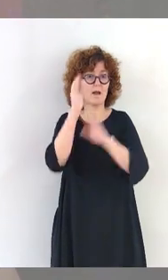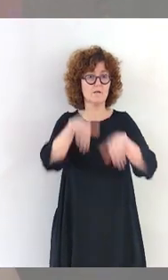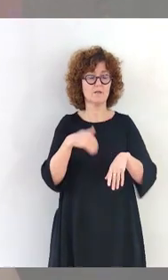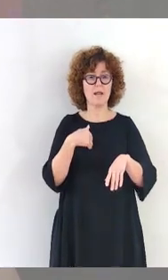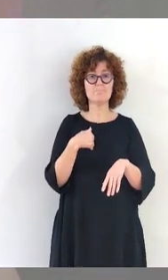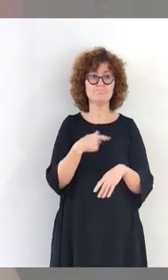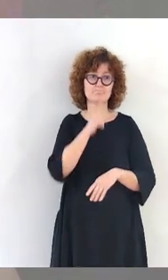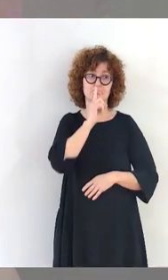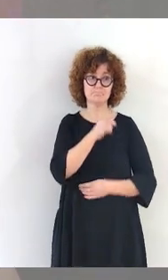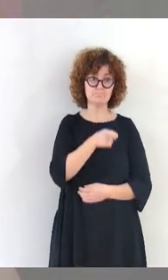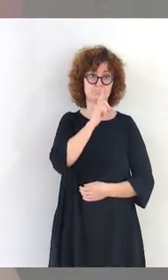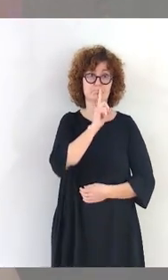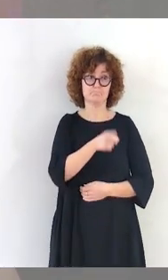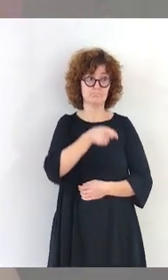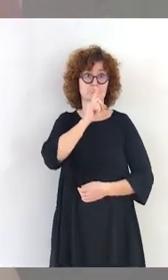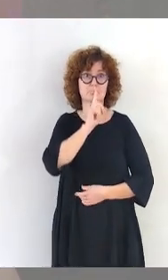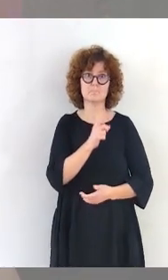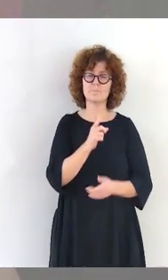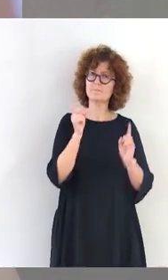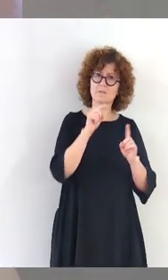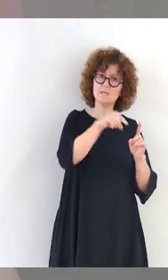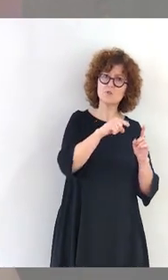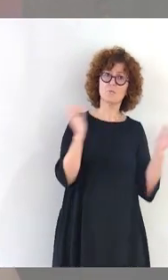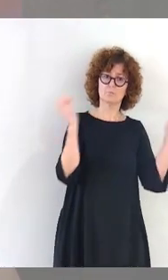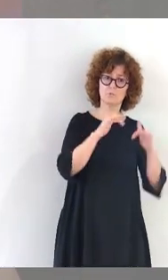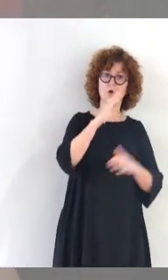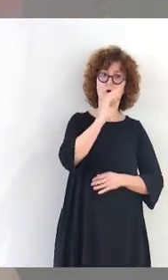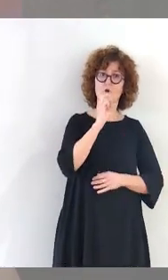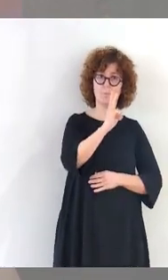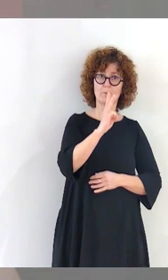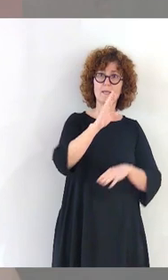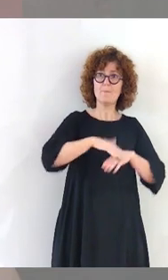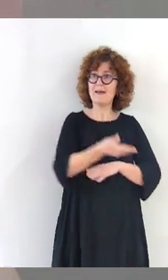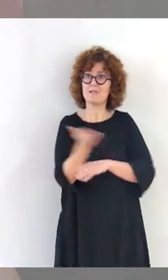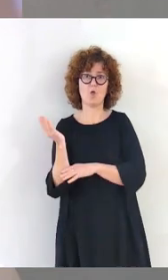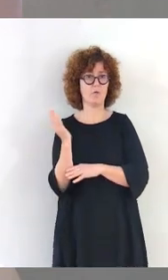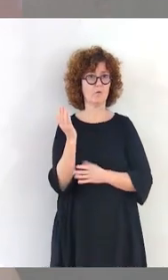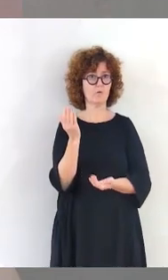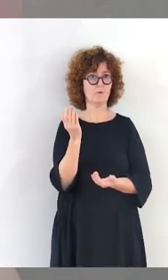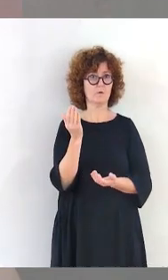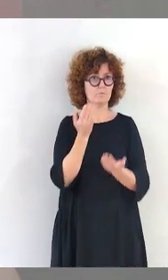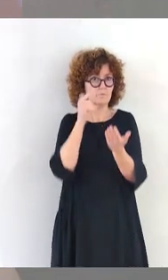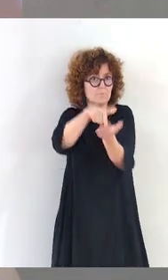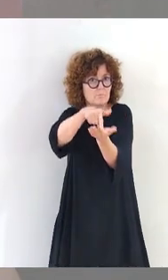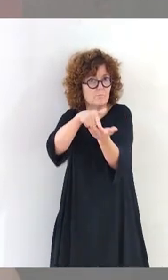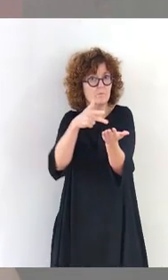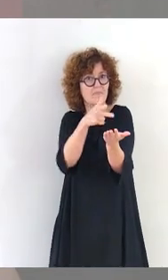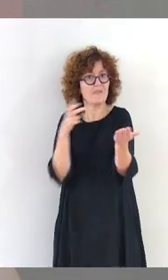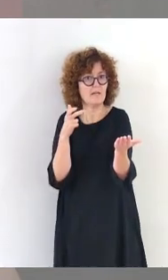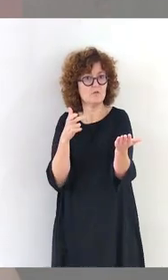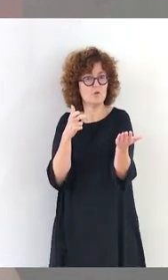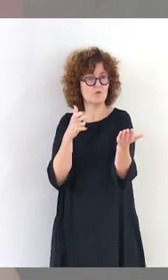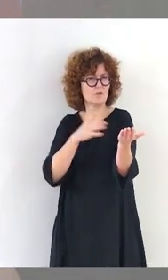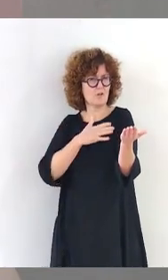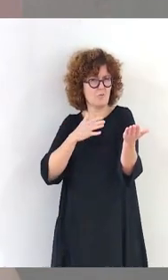y Esto vale para la cop y vale para todo cómo que no podemos pedir derechos que